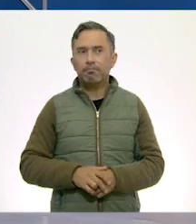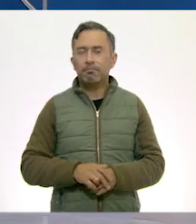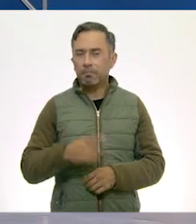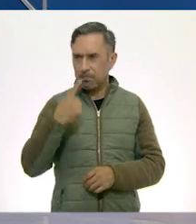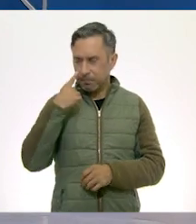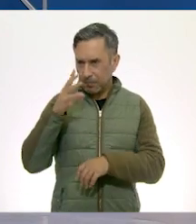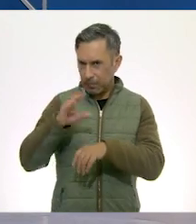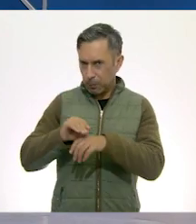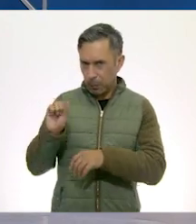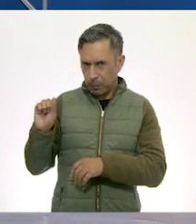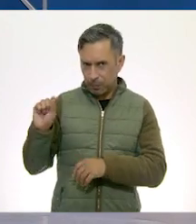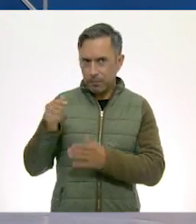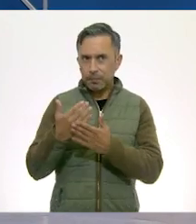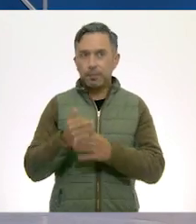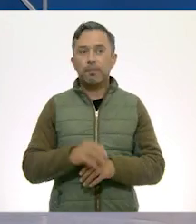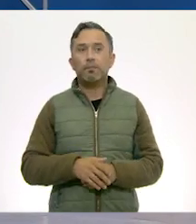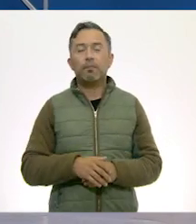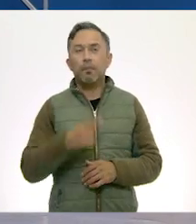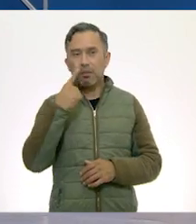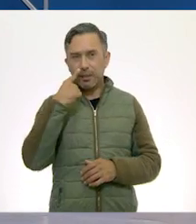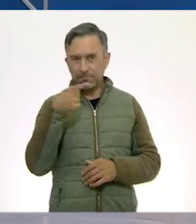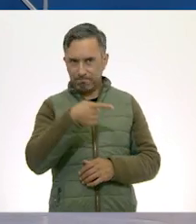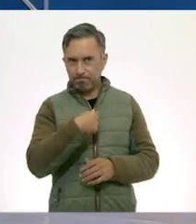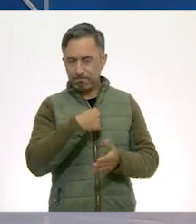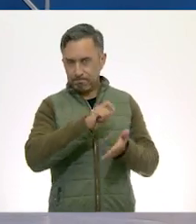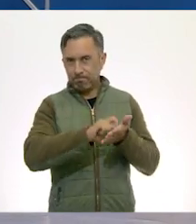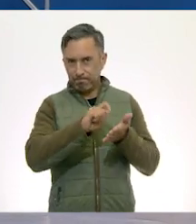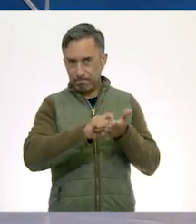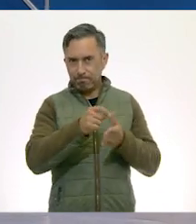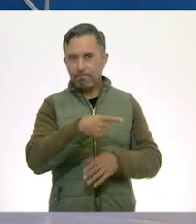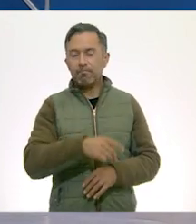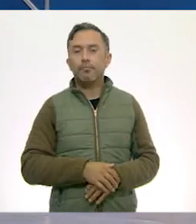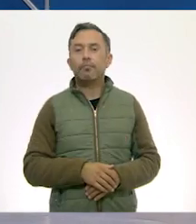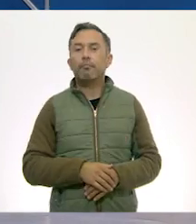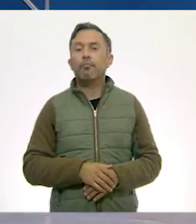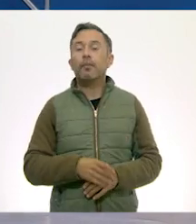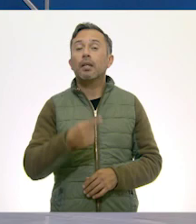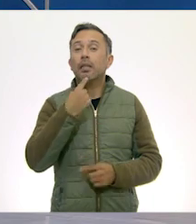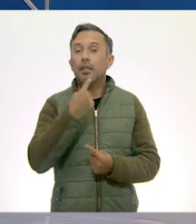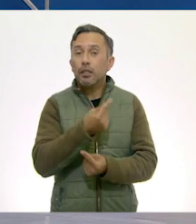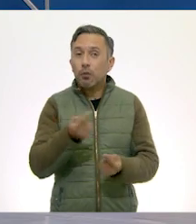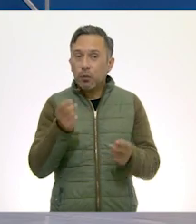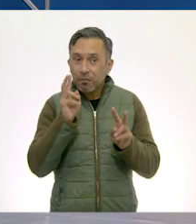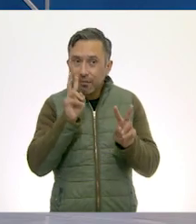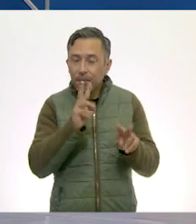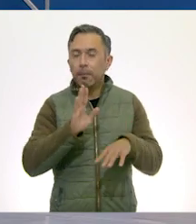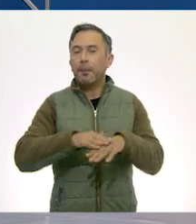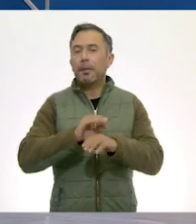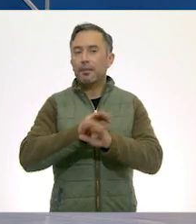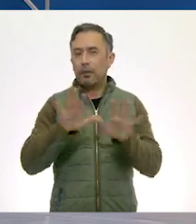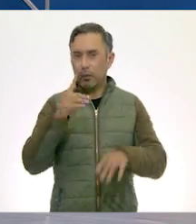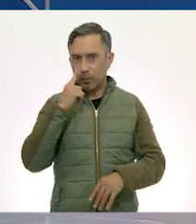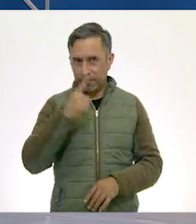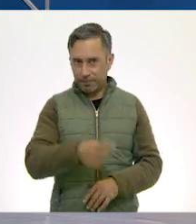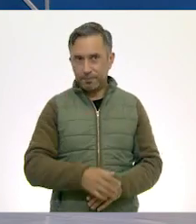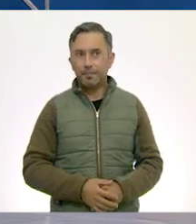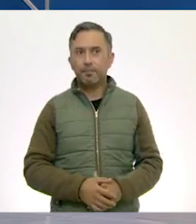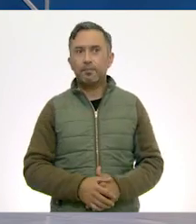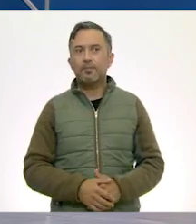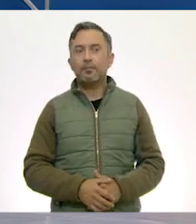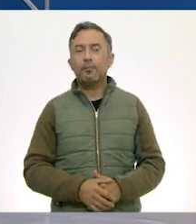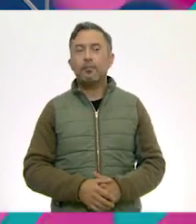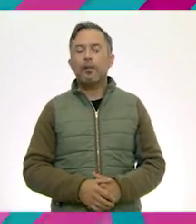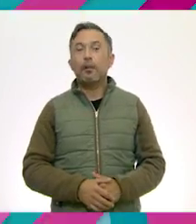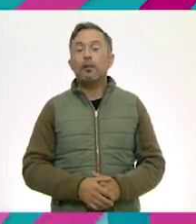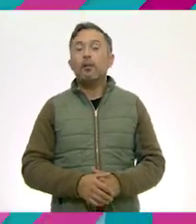Dígame, maestra. Déjame escribirlo de este lado para que sea más claro para los niños. Perfecto. Entonces, los